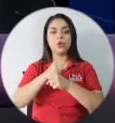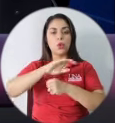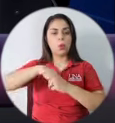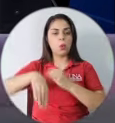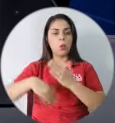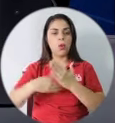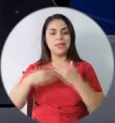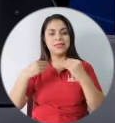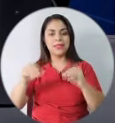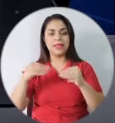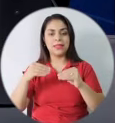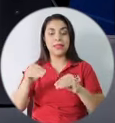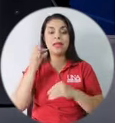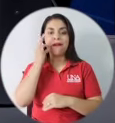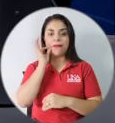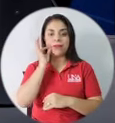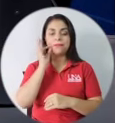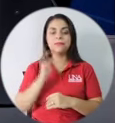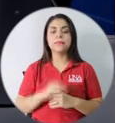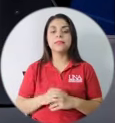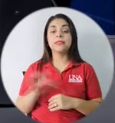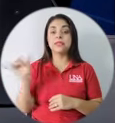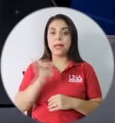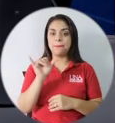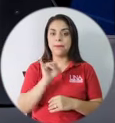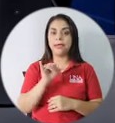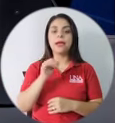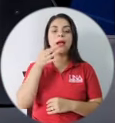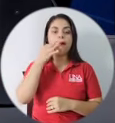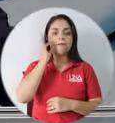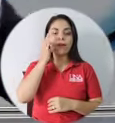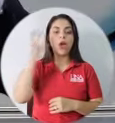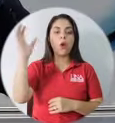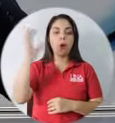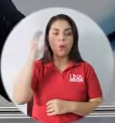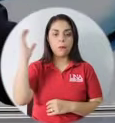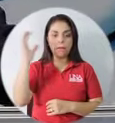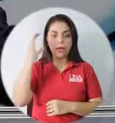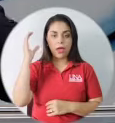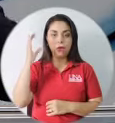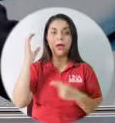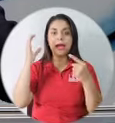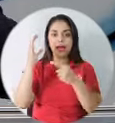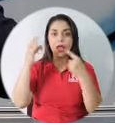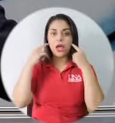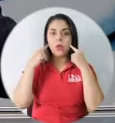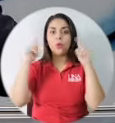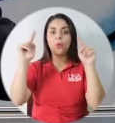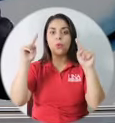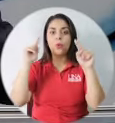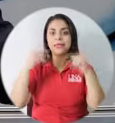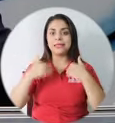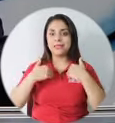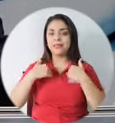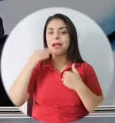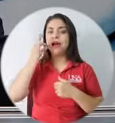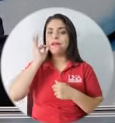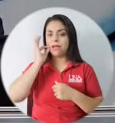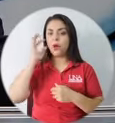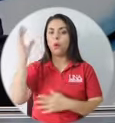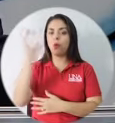internacional también el café colombiano, que logró desarrollar una, posicionar el nombre del el café